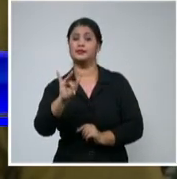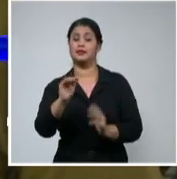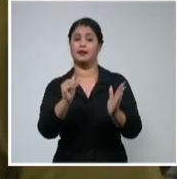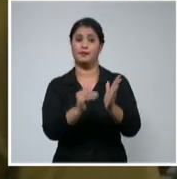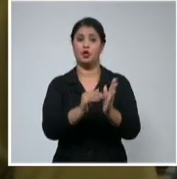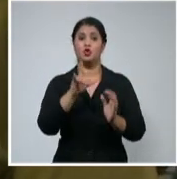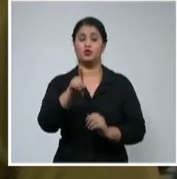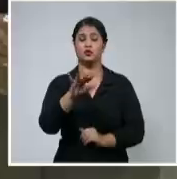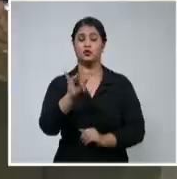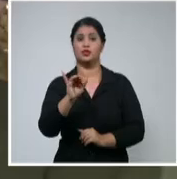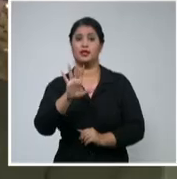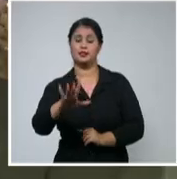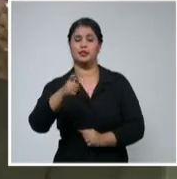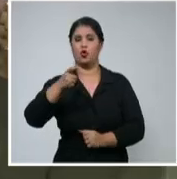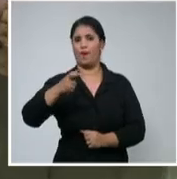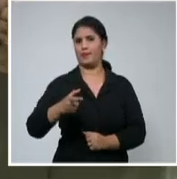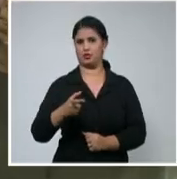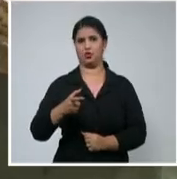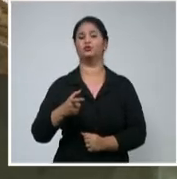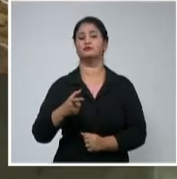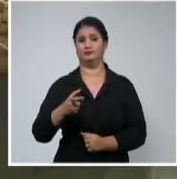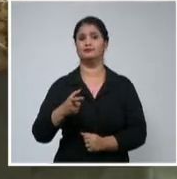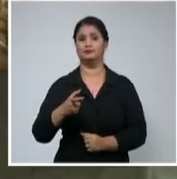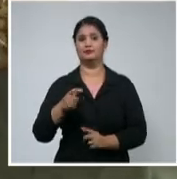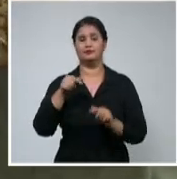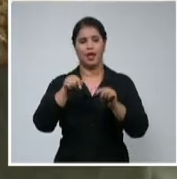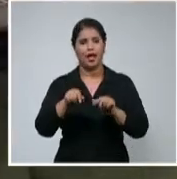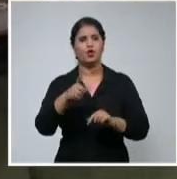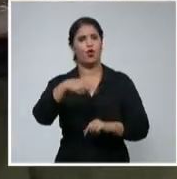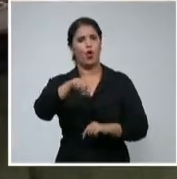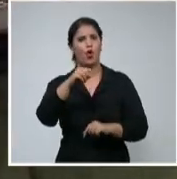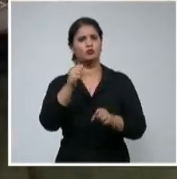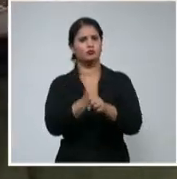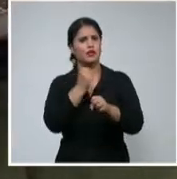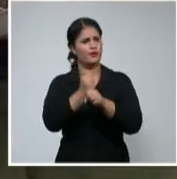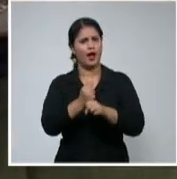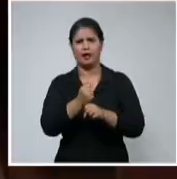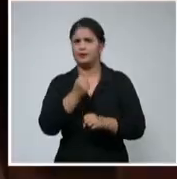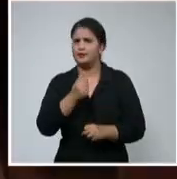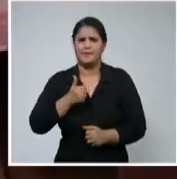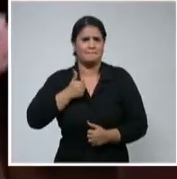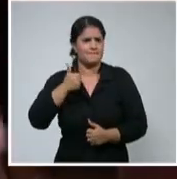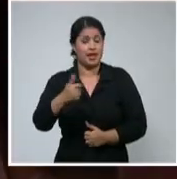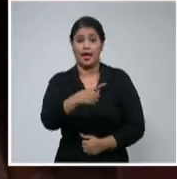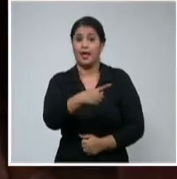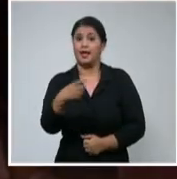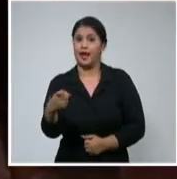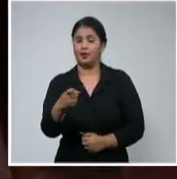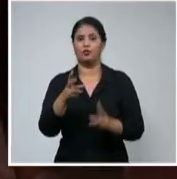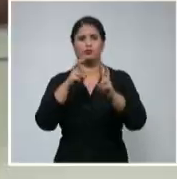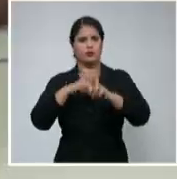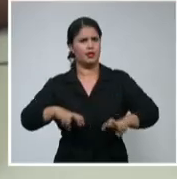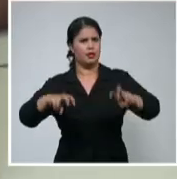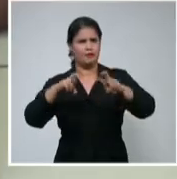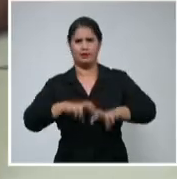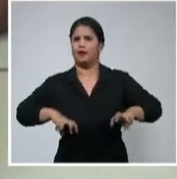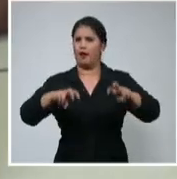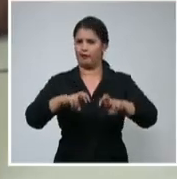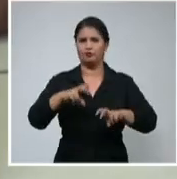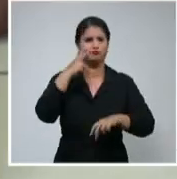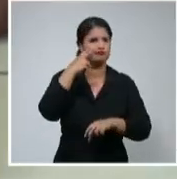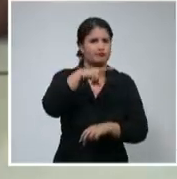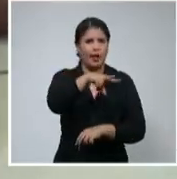147.975 pesos con 20 centavos. La integración y eficacia de las acciones desarrolladas, la continuidad investigativa y la colaboración de la población